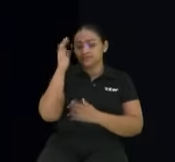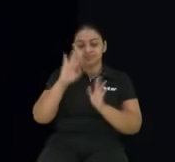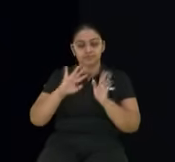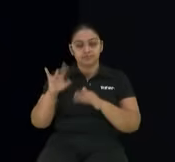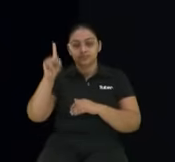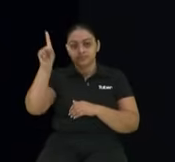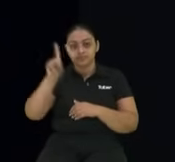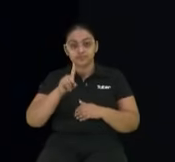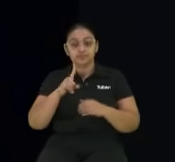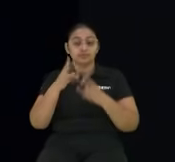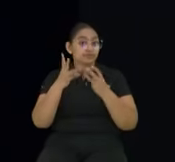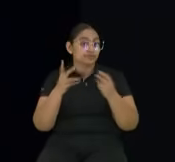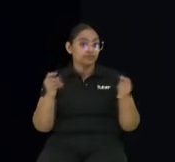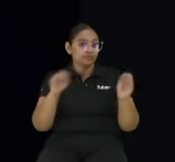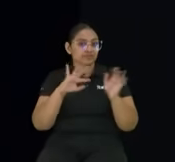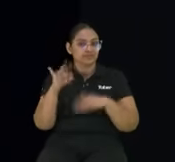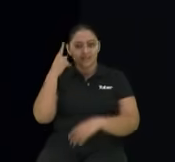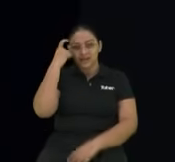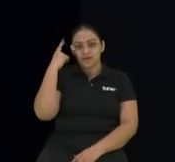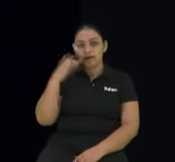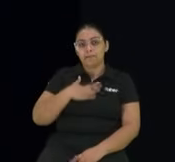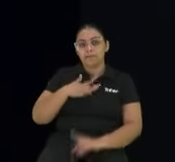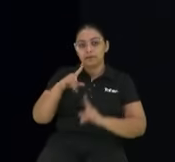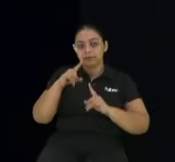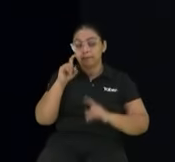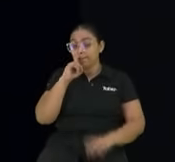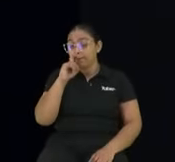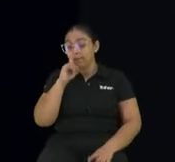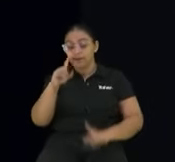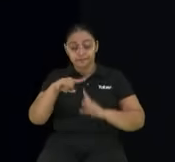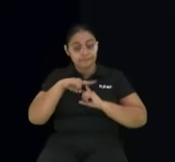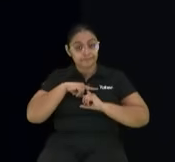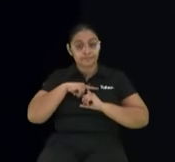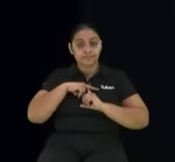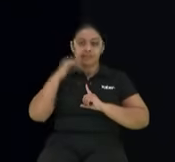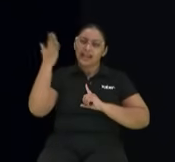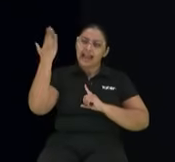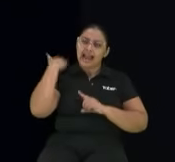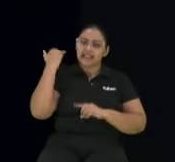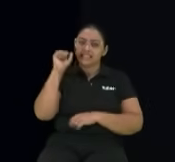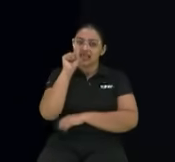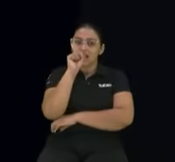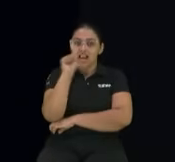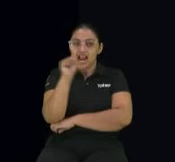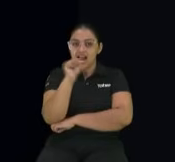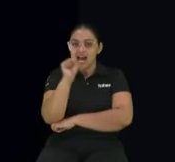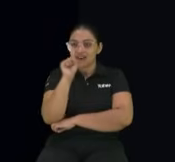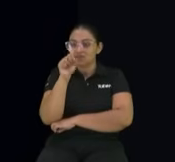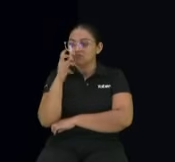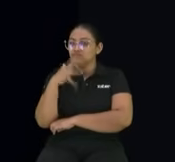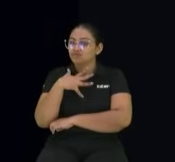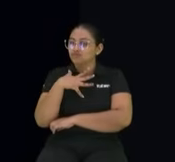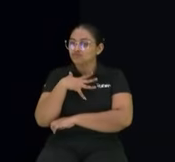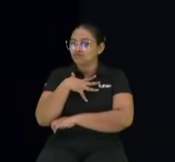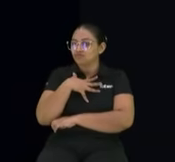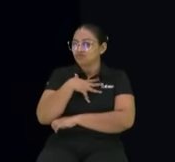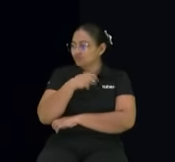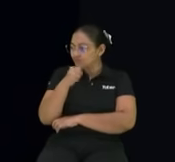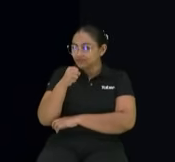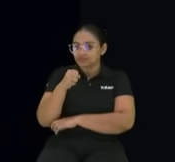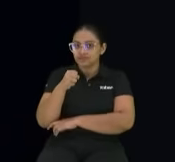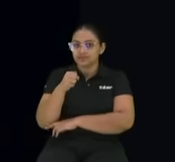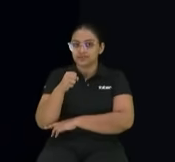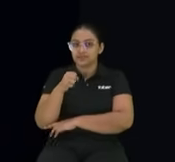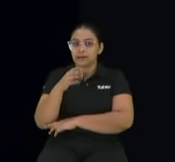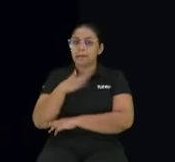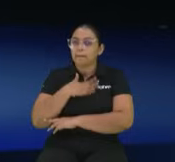decía como él era aficionado a los autos porque era corredor de autos me decía Mira Métete en un buen lí hombre